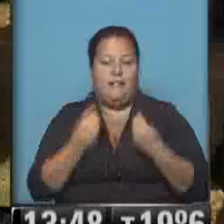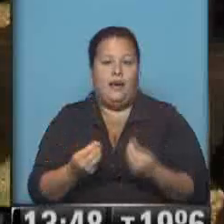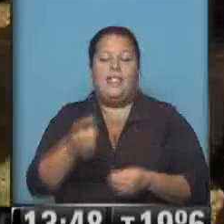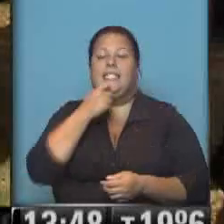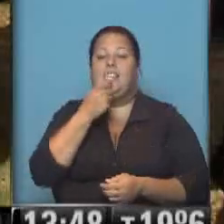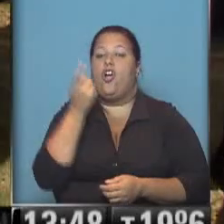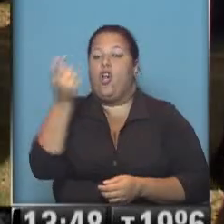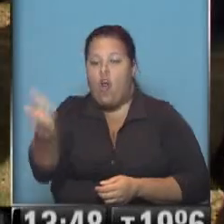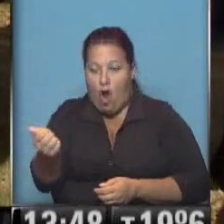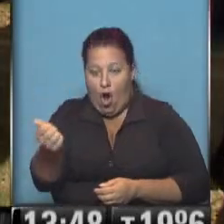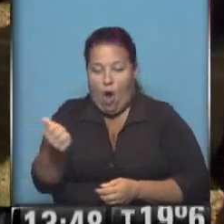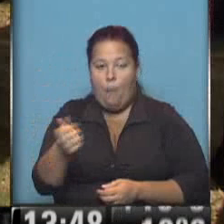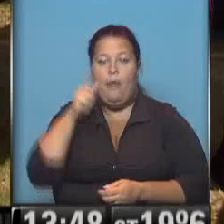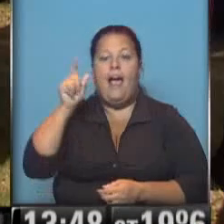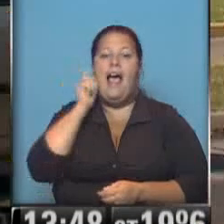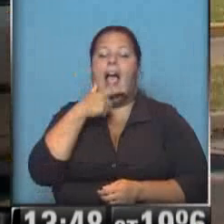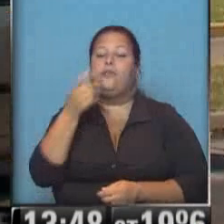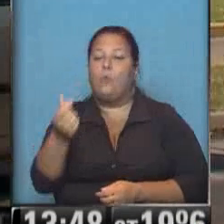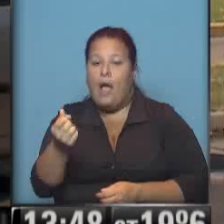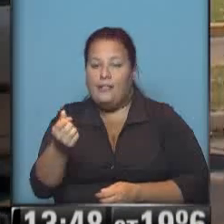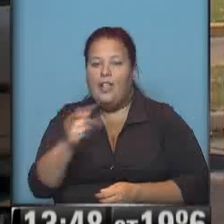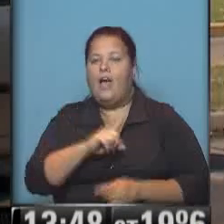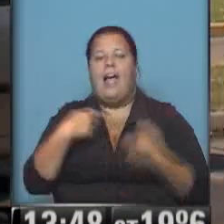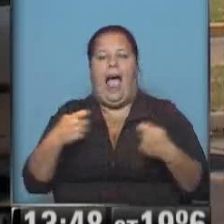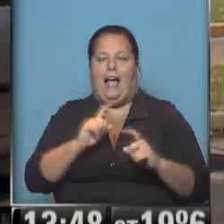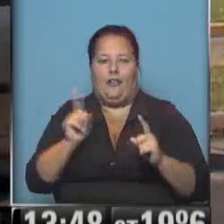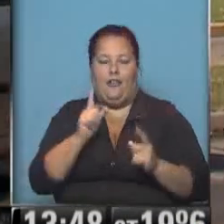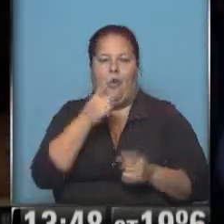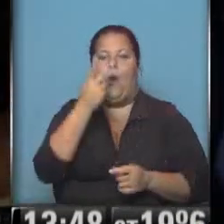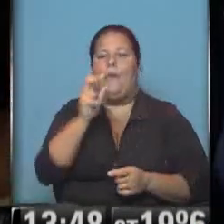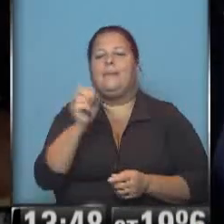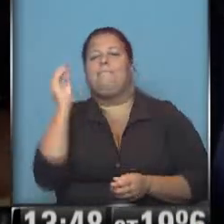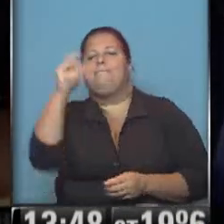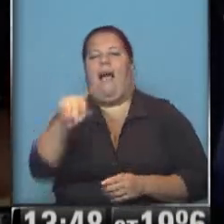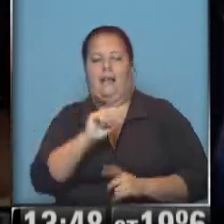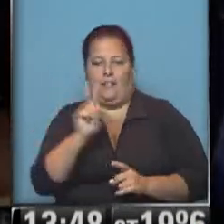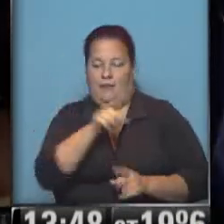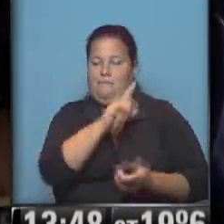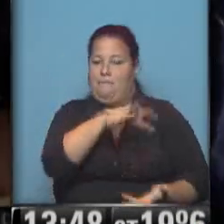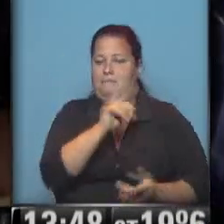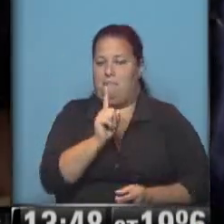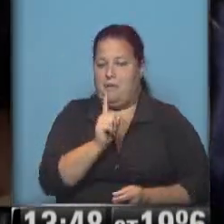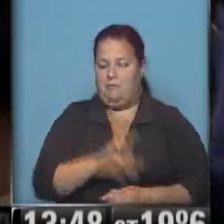cuando la vaya a comprar a lo que la garrafa le cuesta, no gaste nunca más de 20 pesos por cada garrafa que consume.